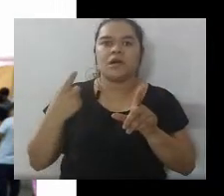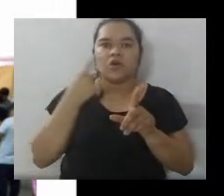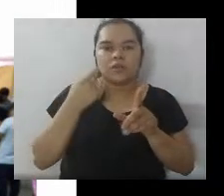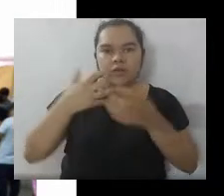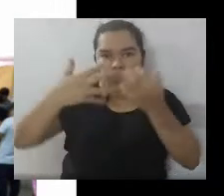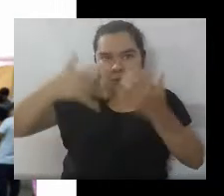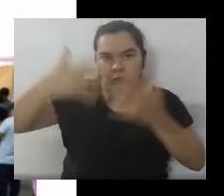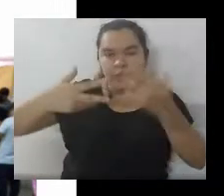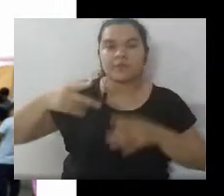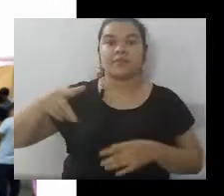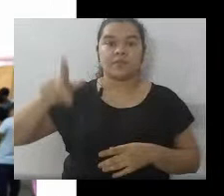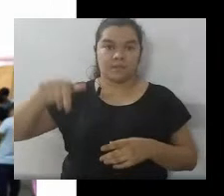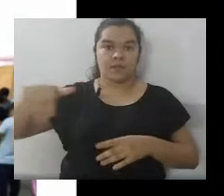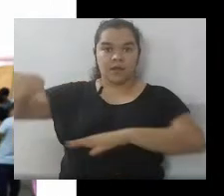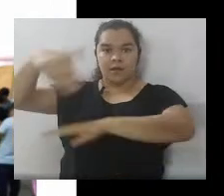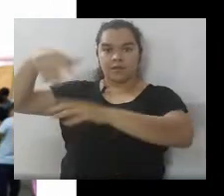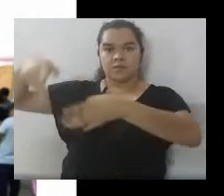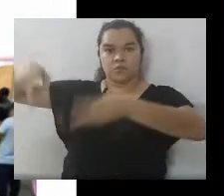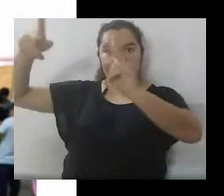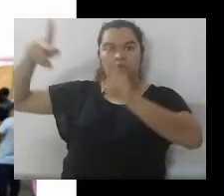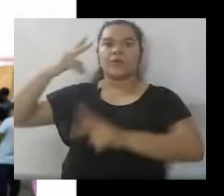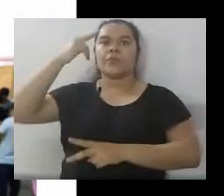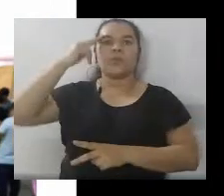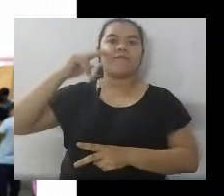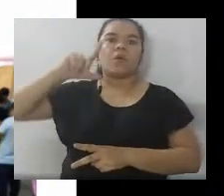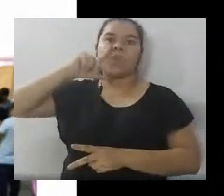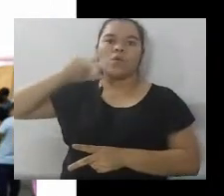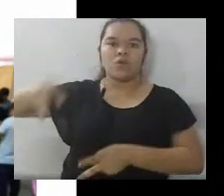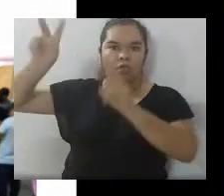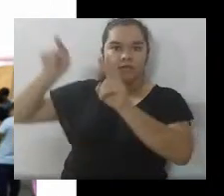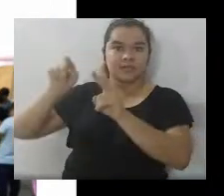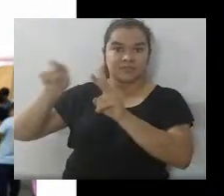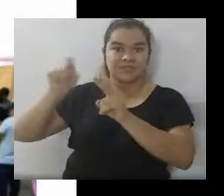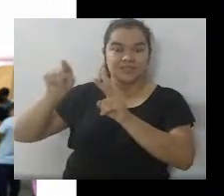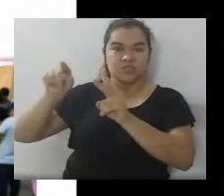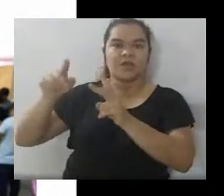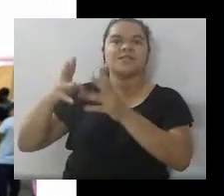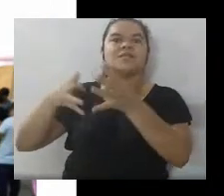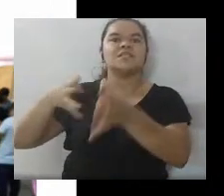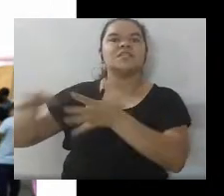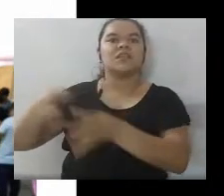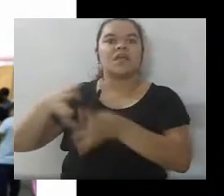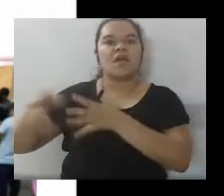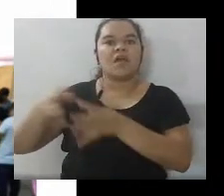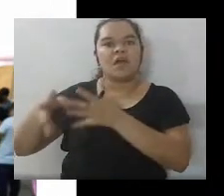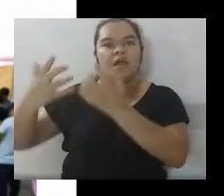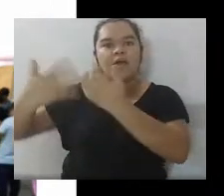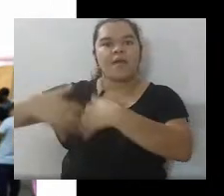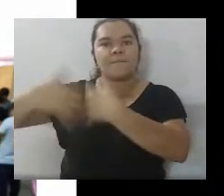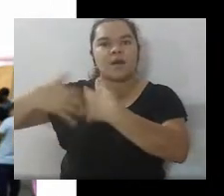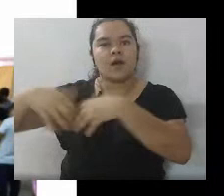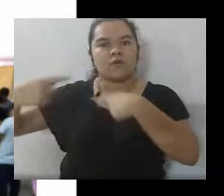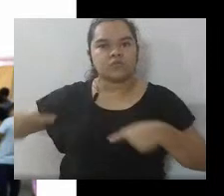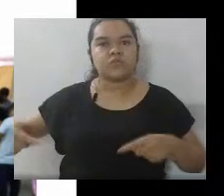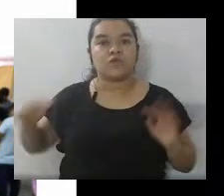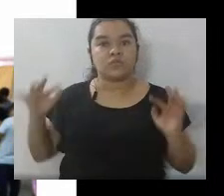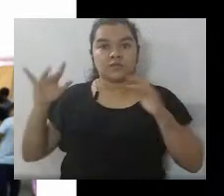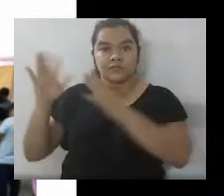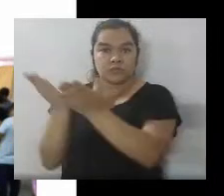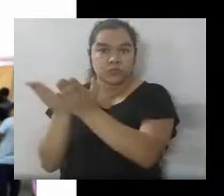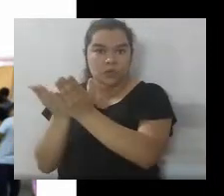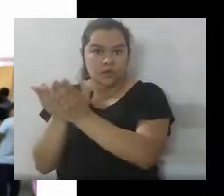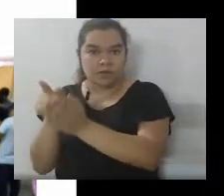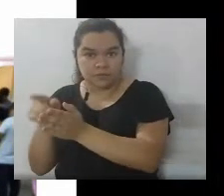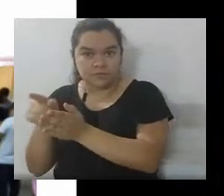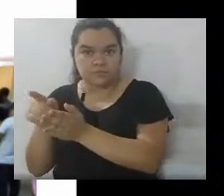calle 9 de Julio, en el edificio 9 de Julio, que realmente tiene incorporado muchos elementos que